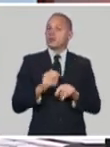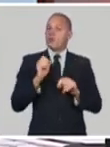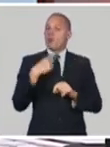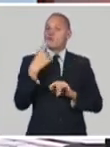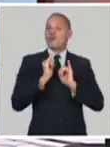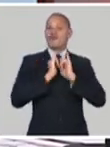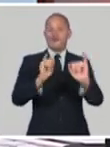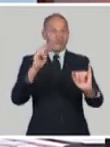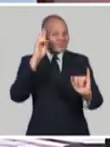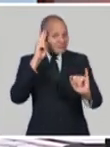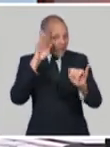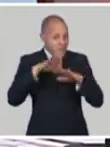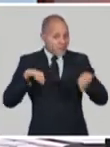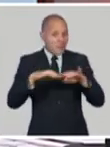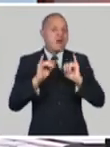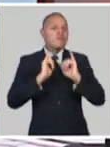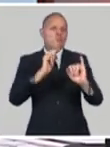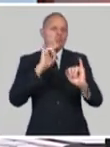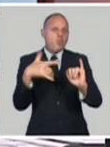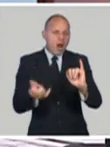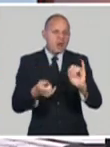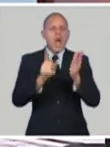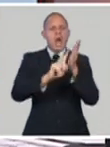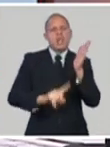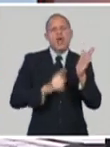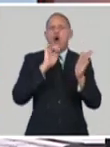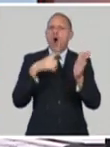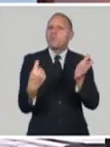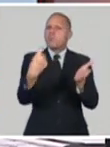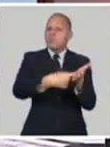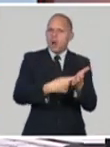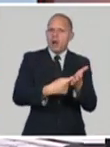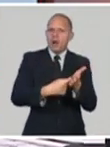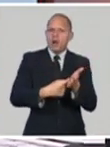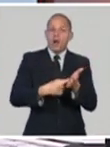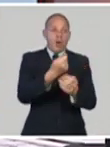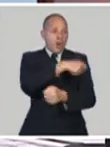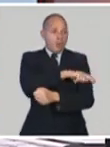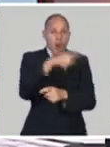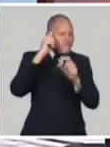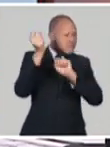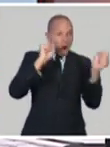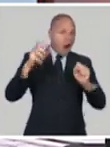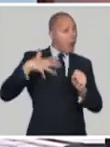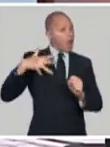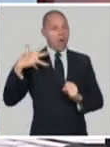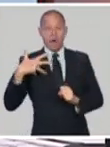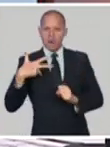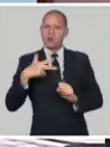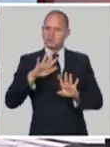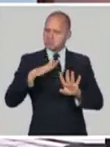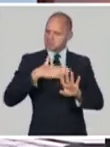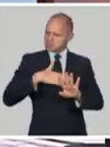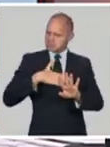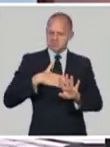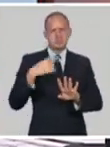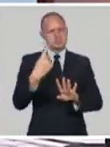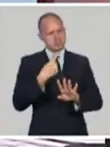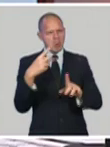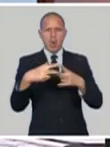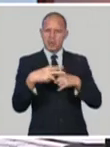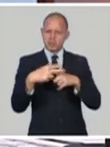opiniones de la población. Ese fragmento que se puso del presidente al inicio de la